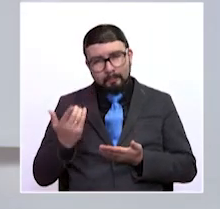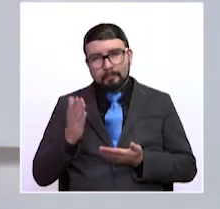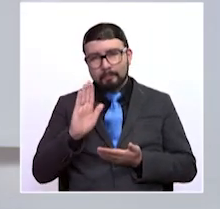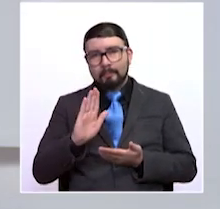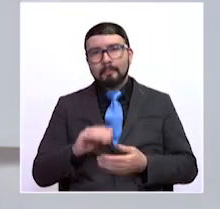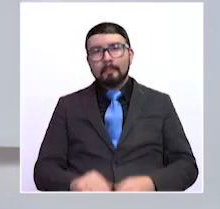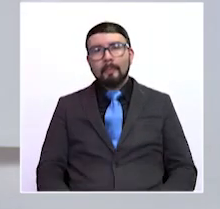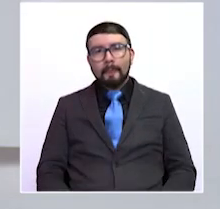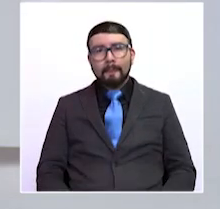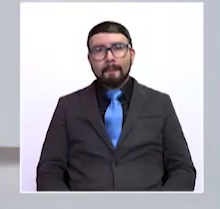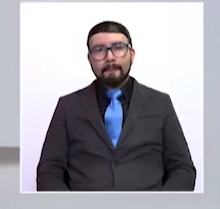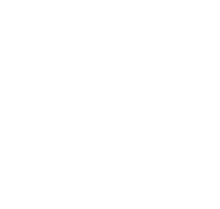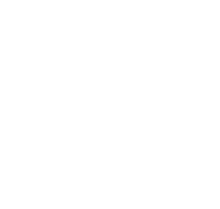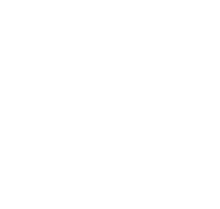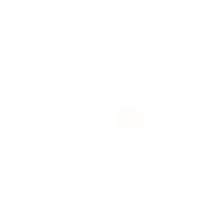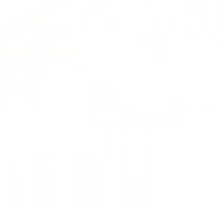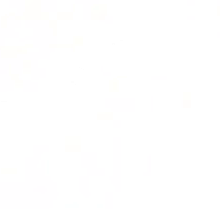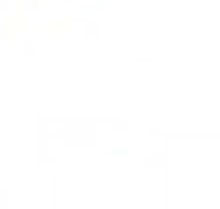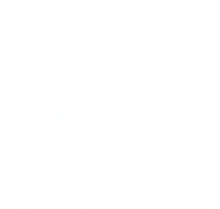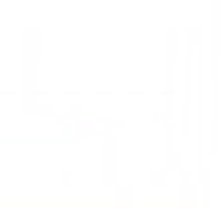volvemos.